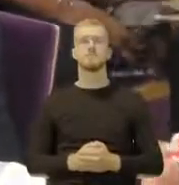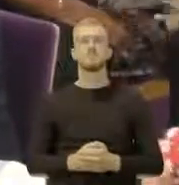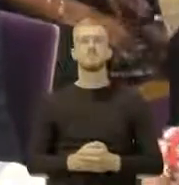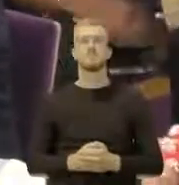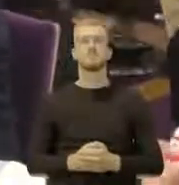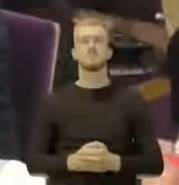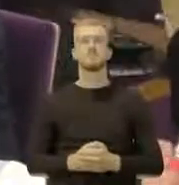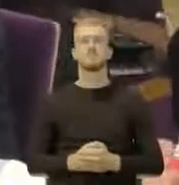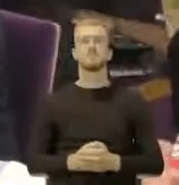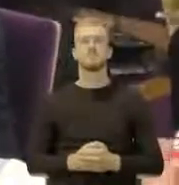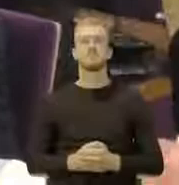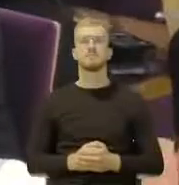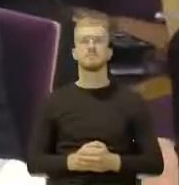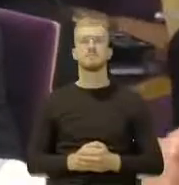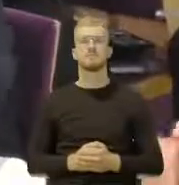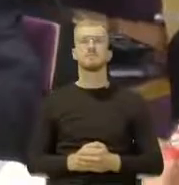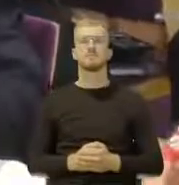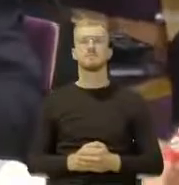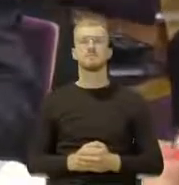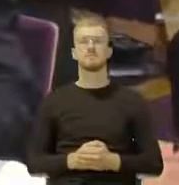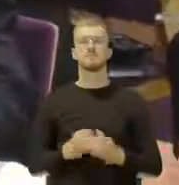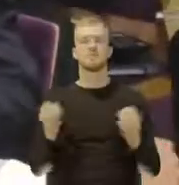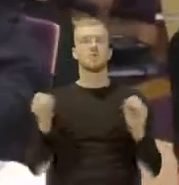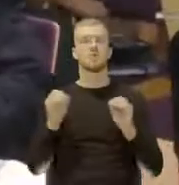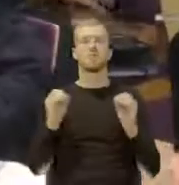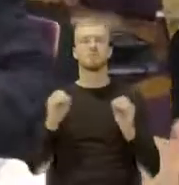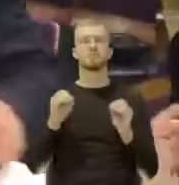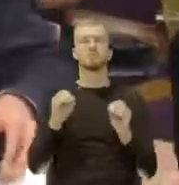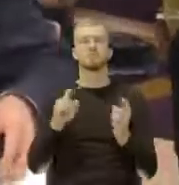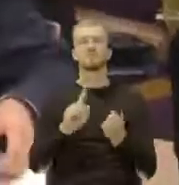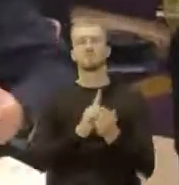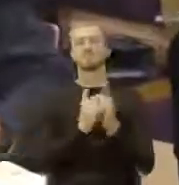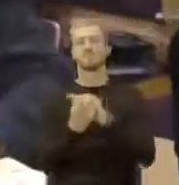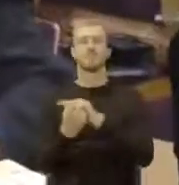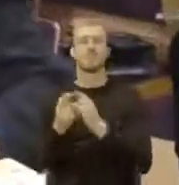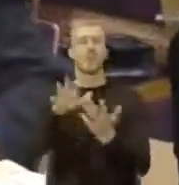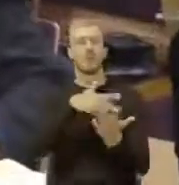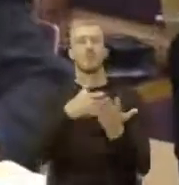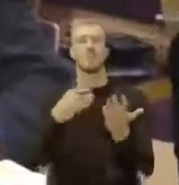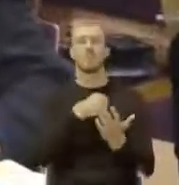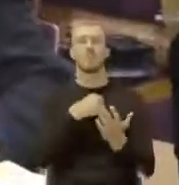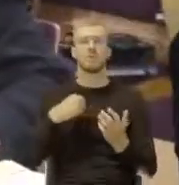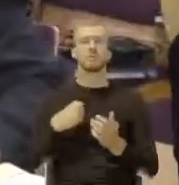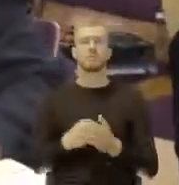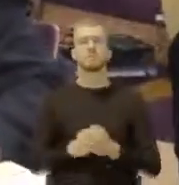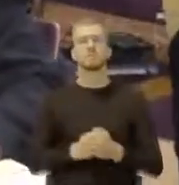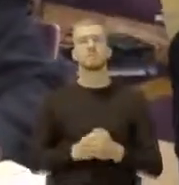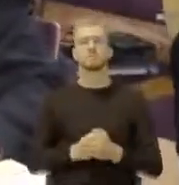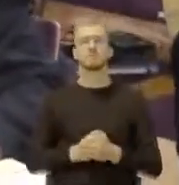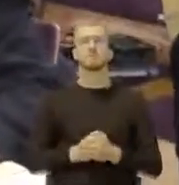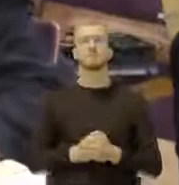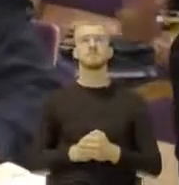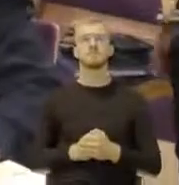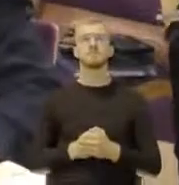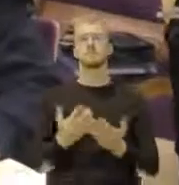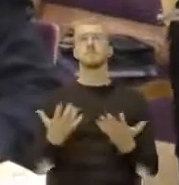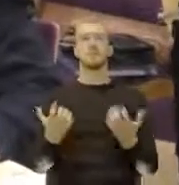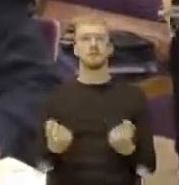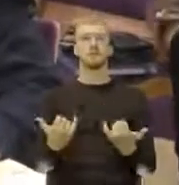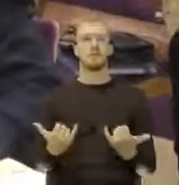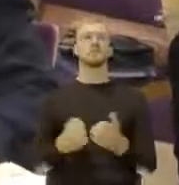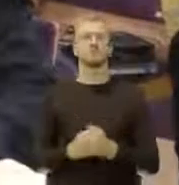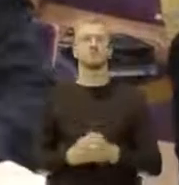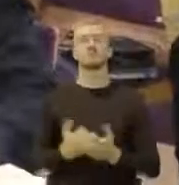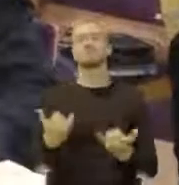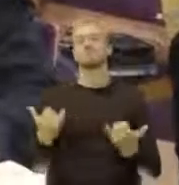supuesto a todos los organizadores de este evento por esta importante experiencia. Saludos para todos los